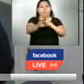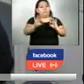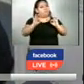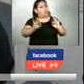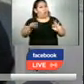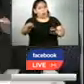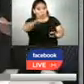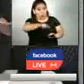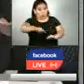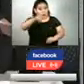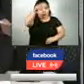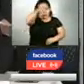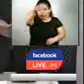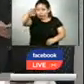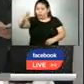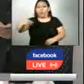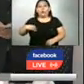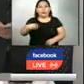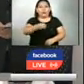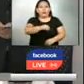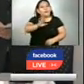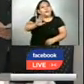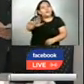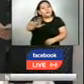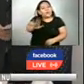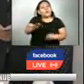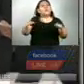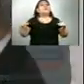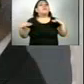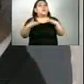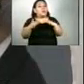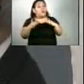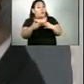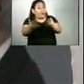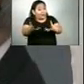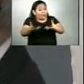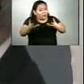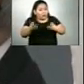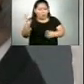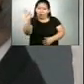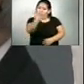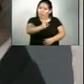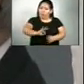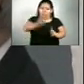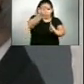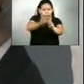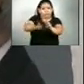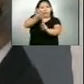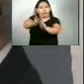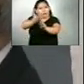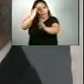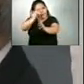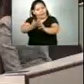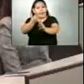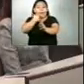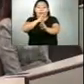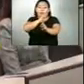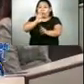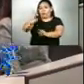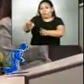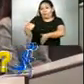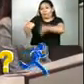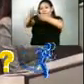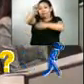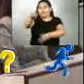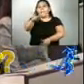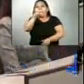académica de los médicos de planta de dicho centro, así como brindar un servicio integral a los pacientes. Esta entidad privada recibió